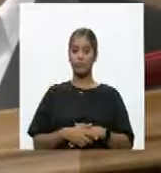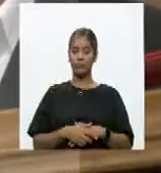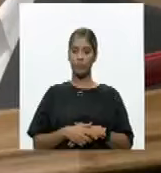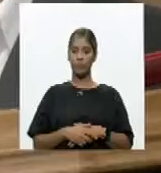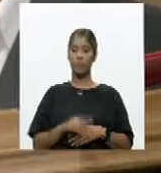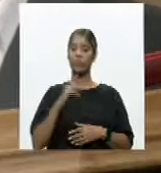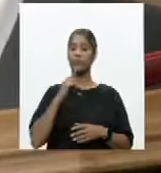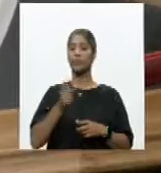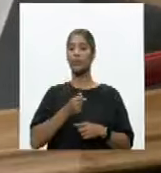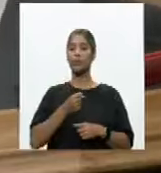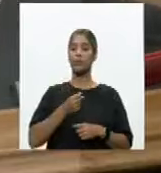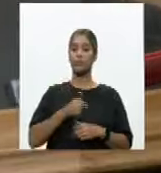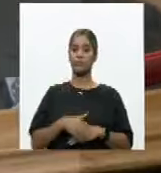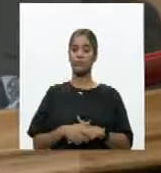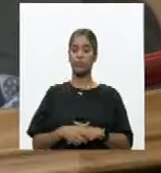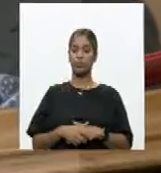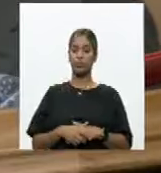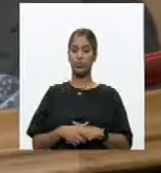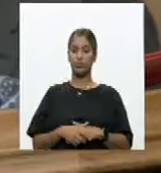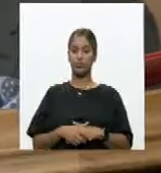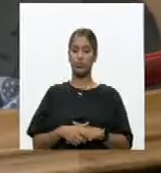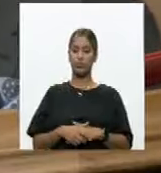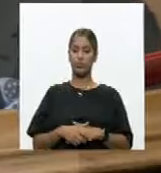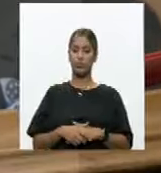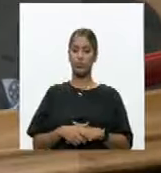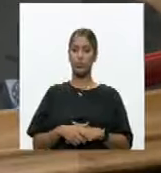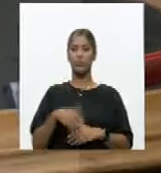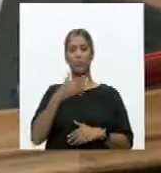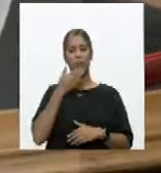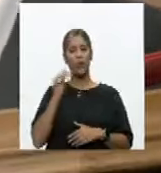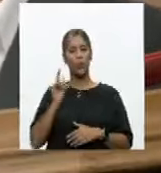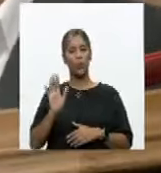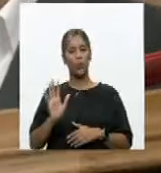para interpretárselo. Y Ali le dijo, mejor no,